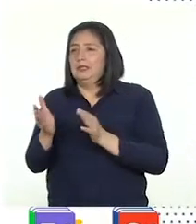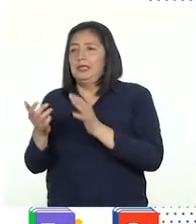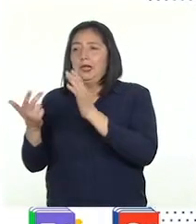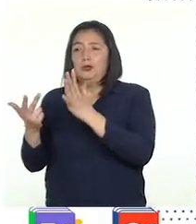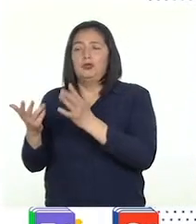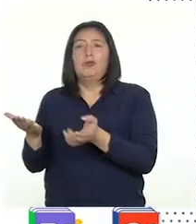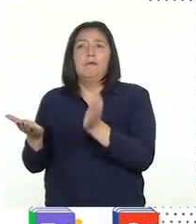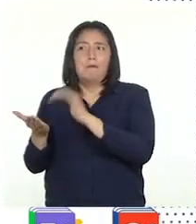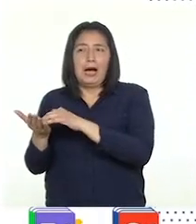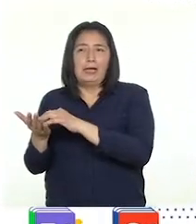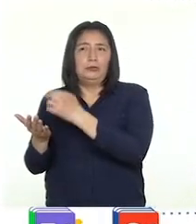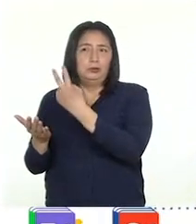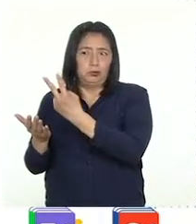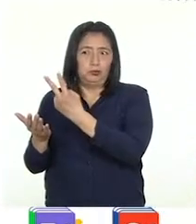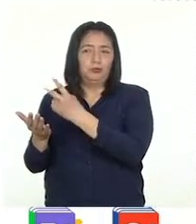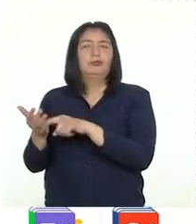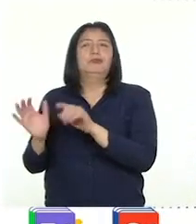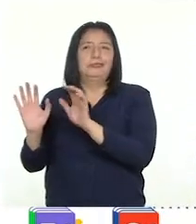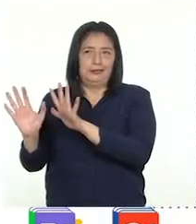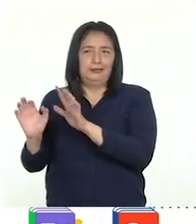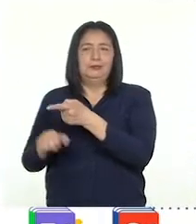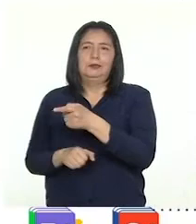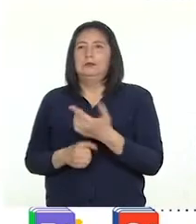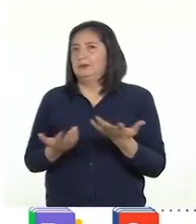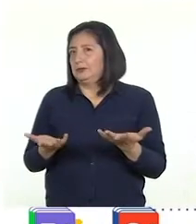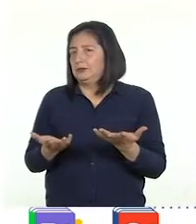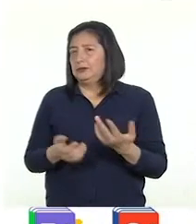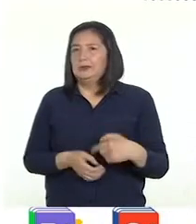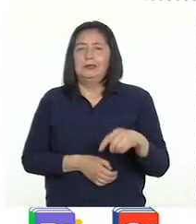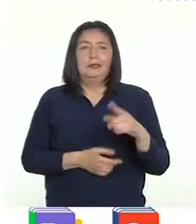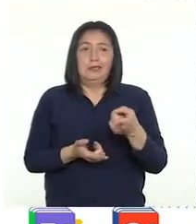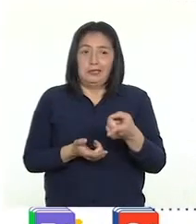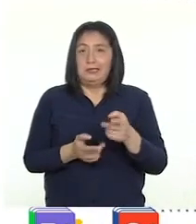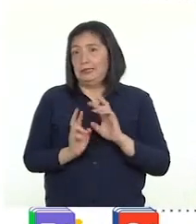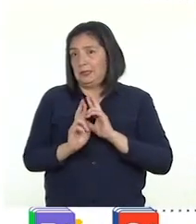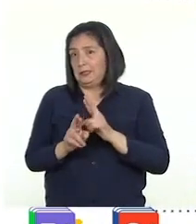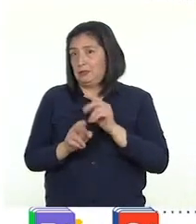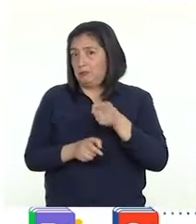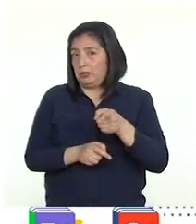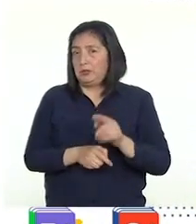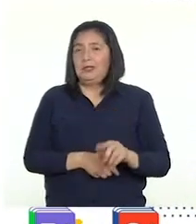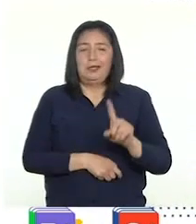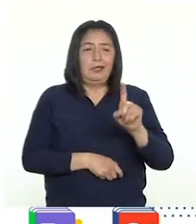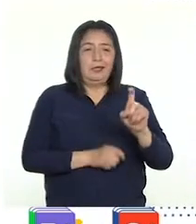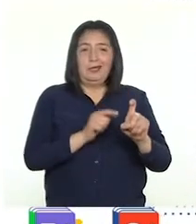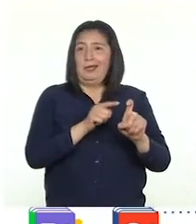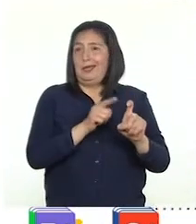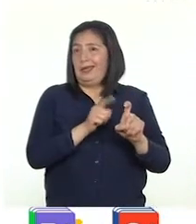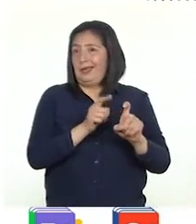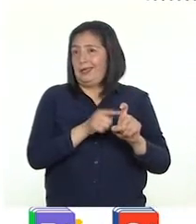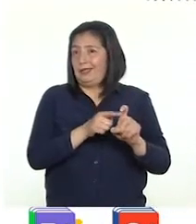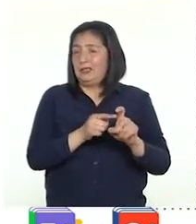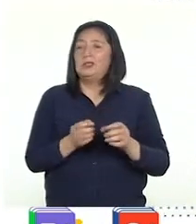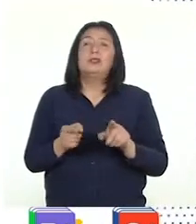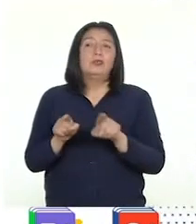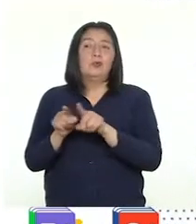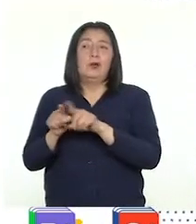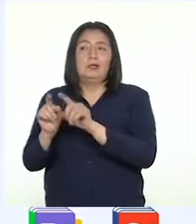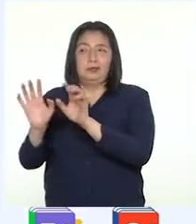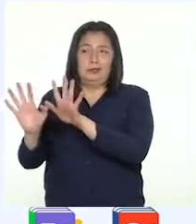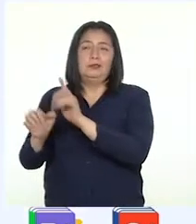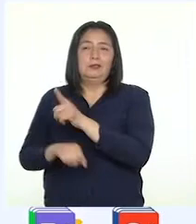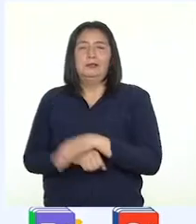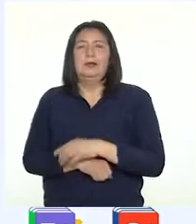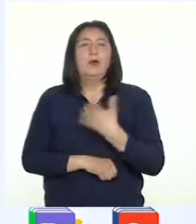le sumo 2, resulta 10. Por lo tanto, en este caso, el valor de la incógnita es